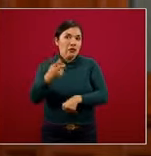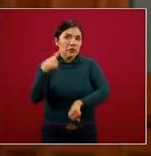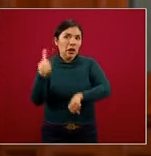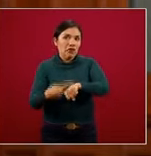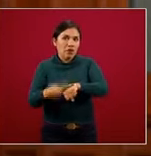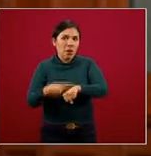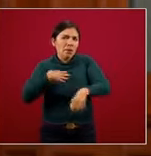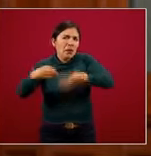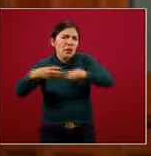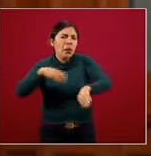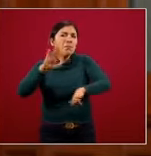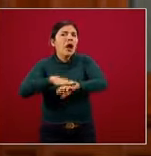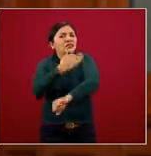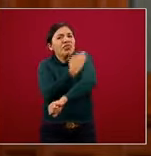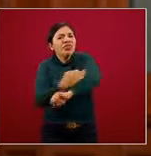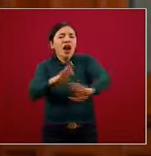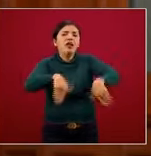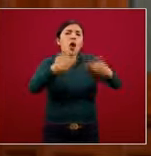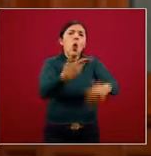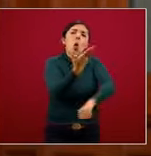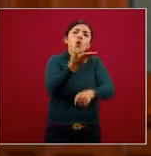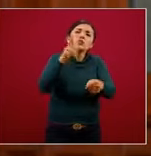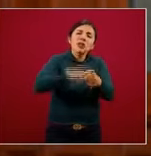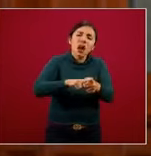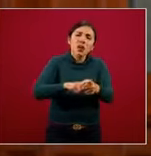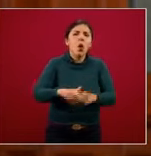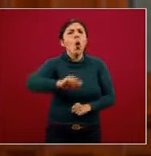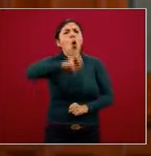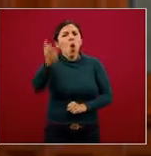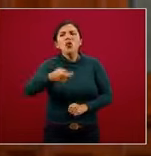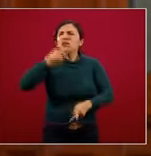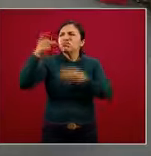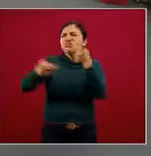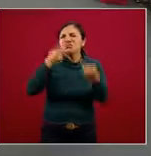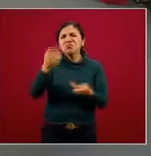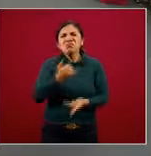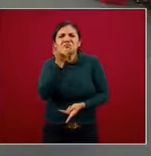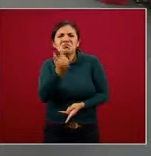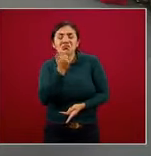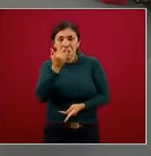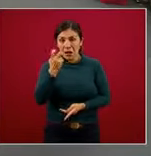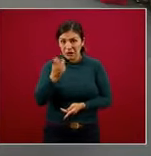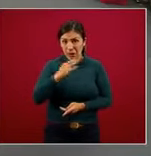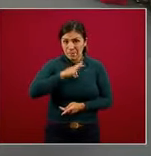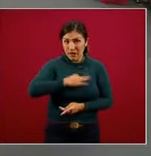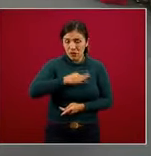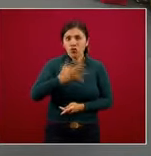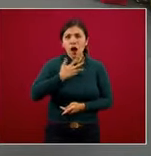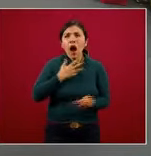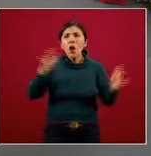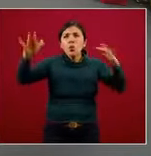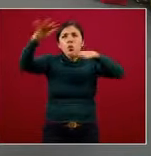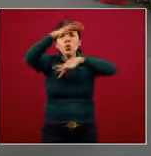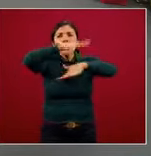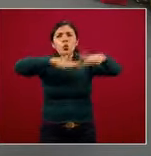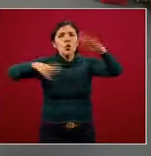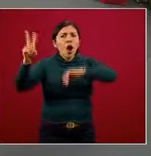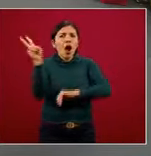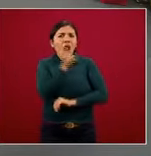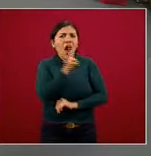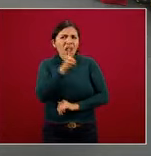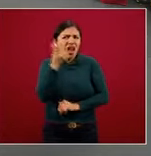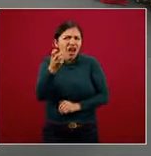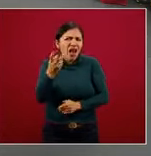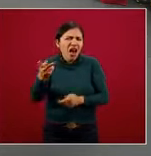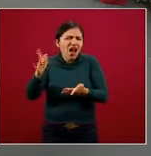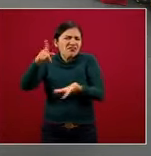los contagiados llegarían tarde al hospital y también se han manejado otras versiones que el virus flota en el aire. Entonces, esto es lo que ha estado dando